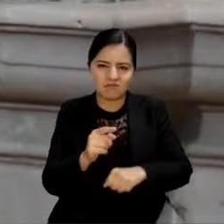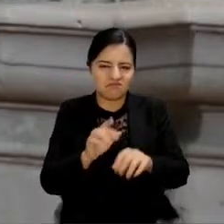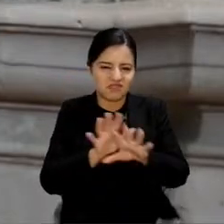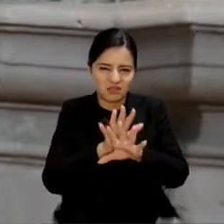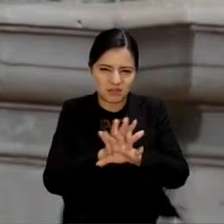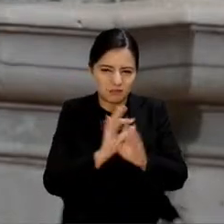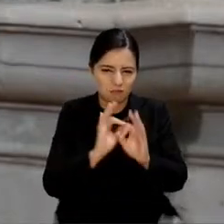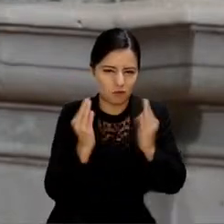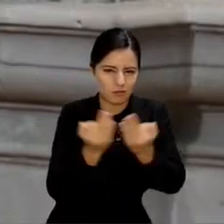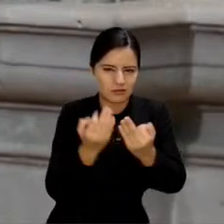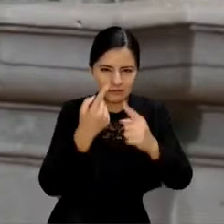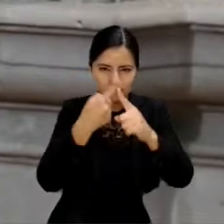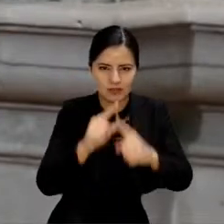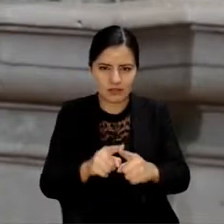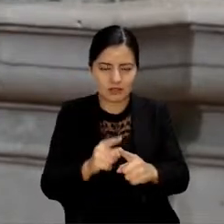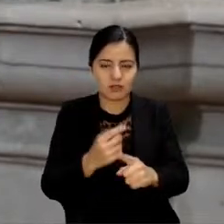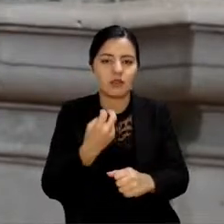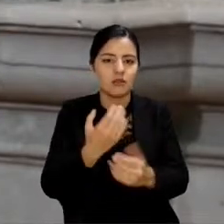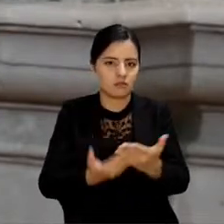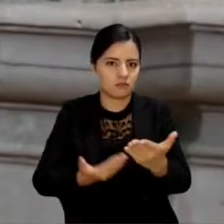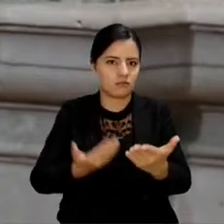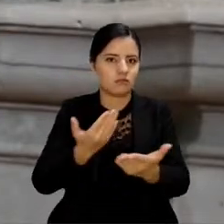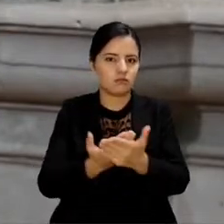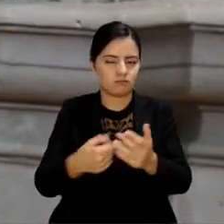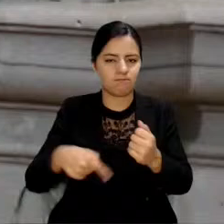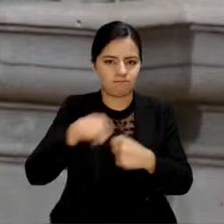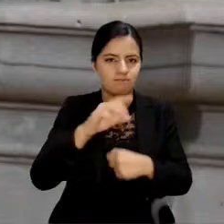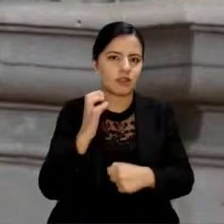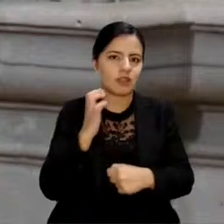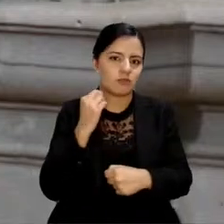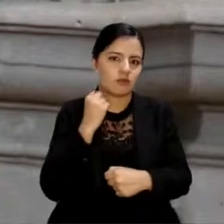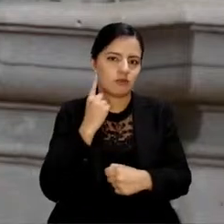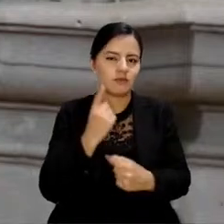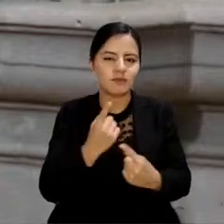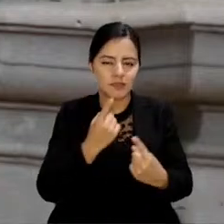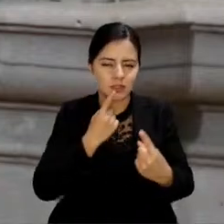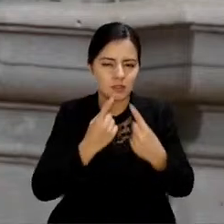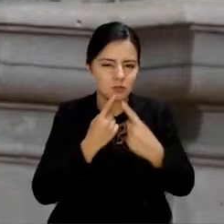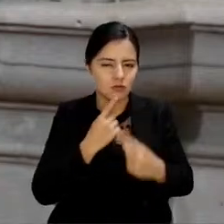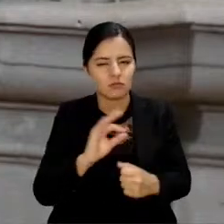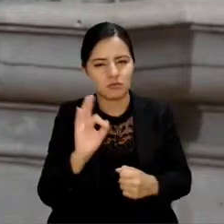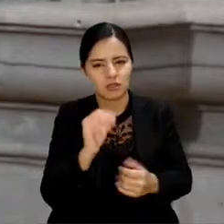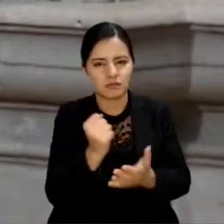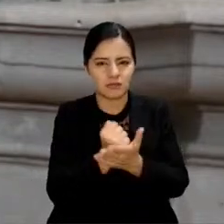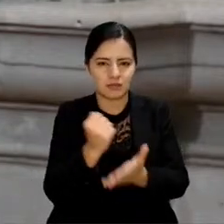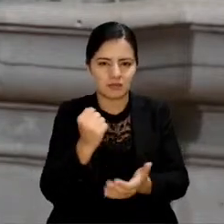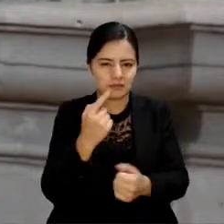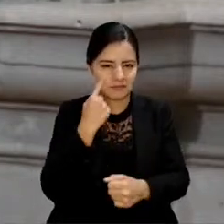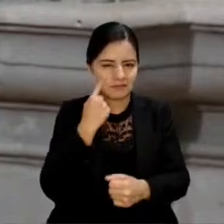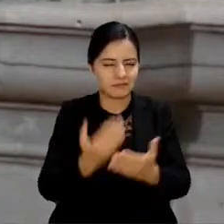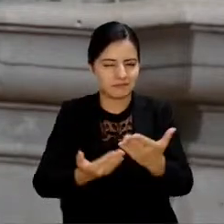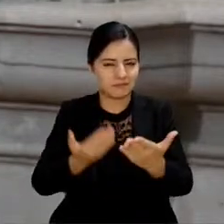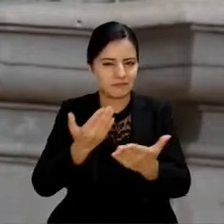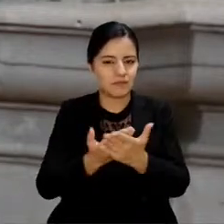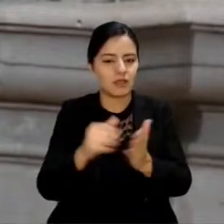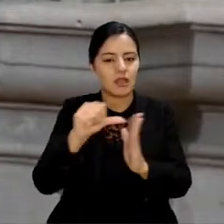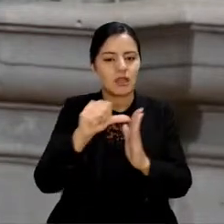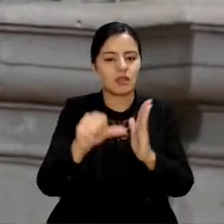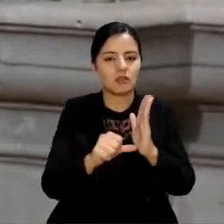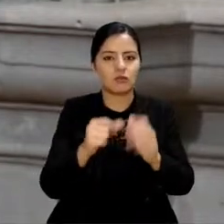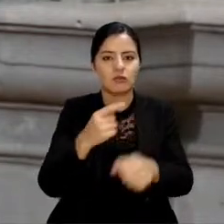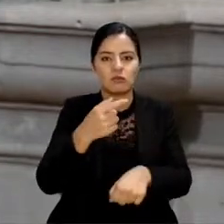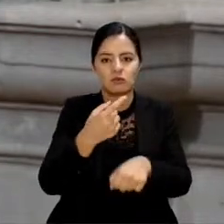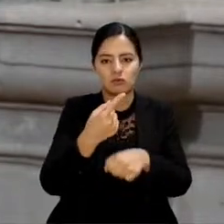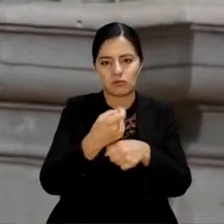México para su análisis, discusión y, en su caso, aprobación, la siguiente iniciativa. Artículo 1.